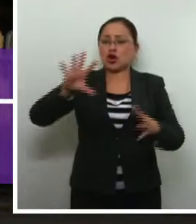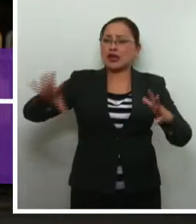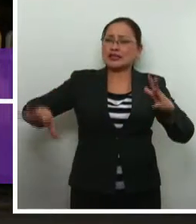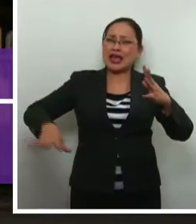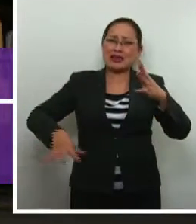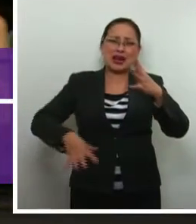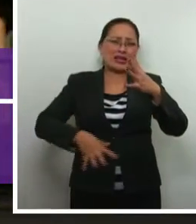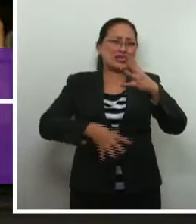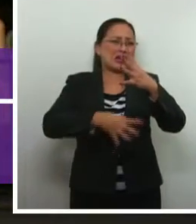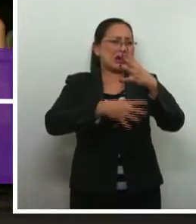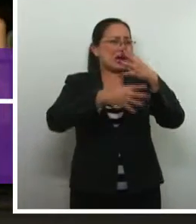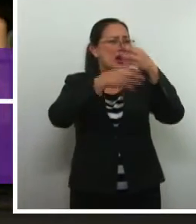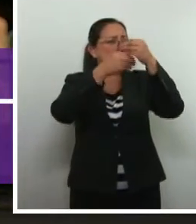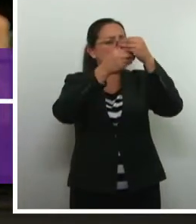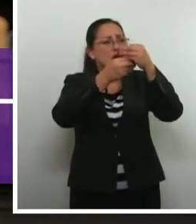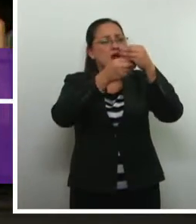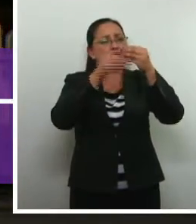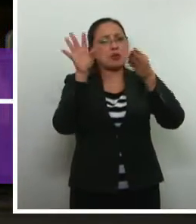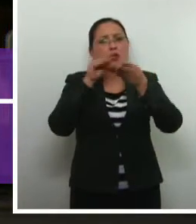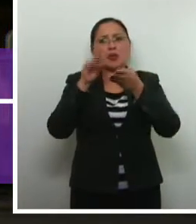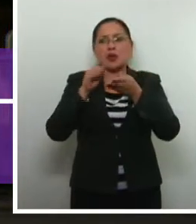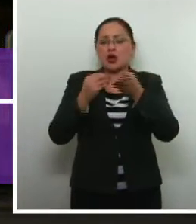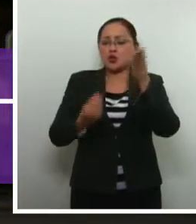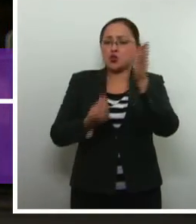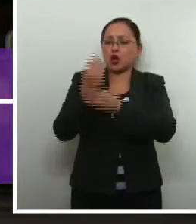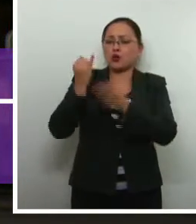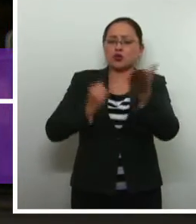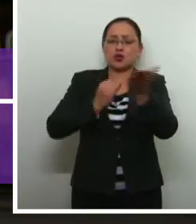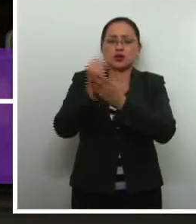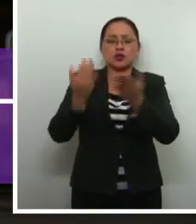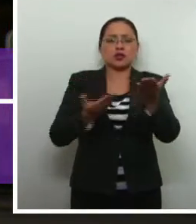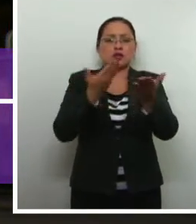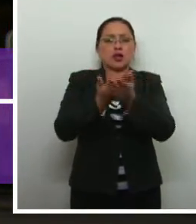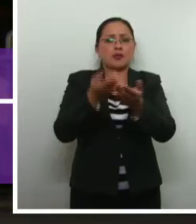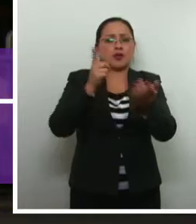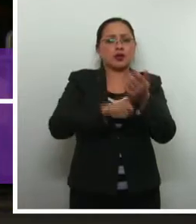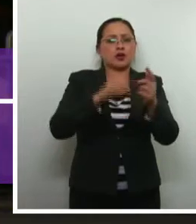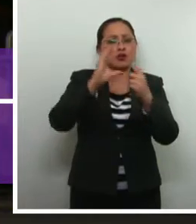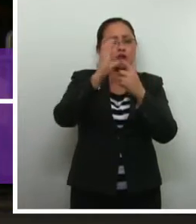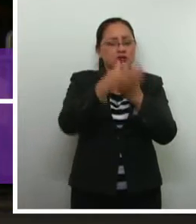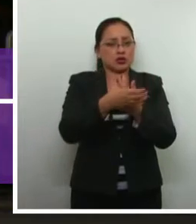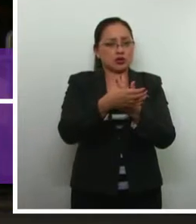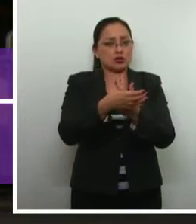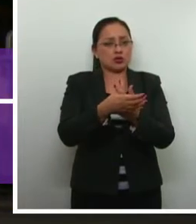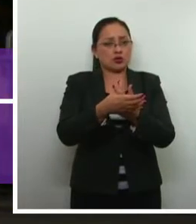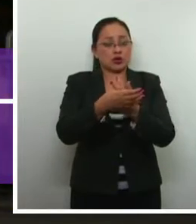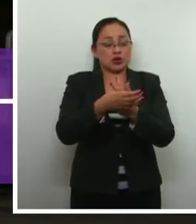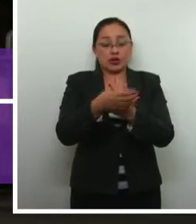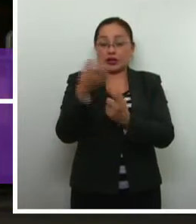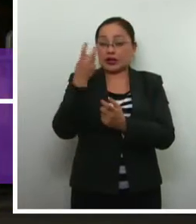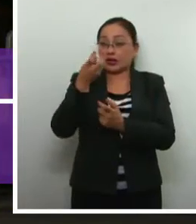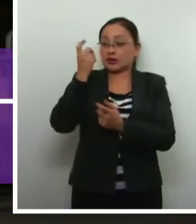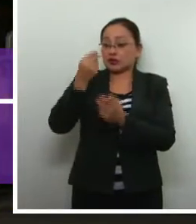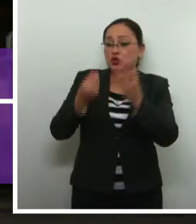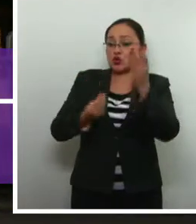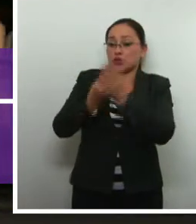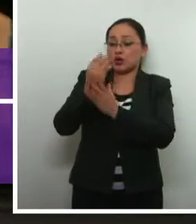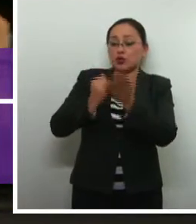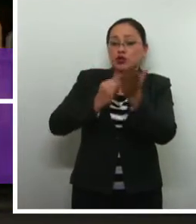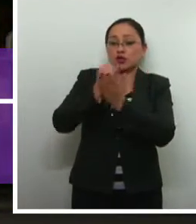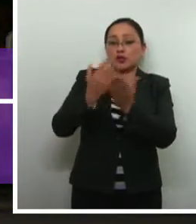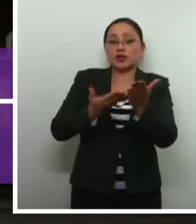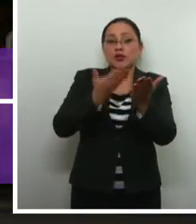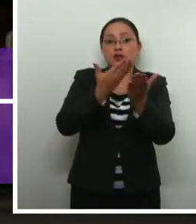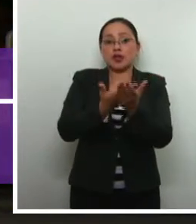megareserva en realidad es un nuevo dictamen de la comisión. Y como es un nuevo dictamen de la